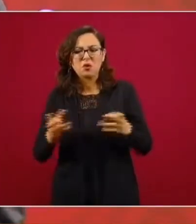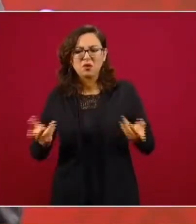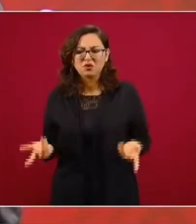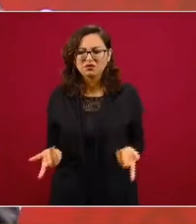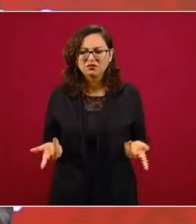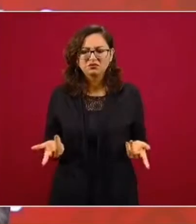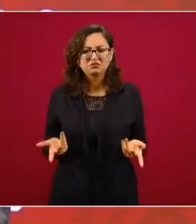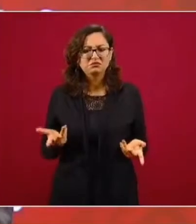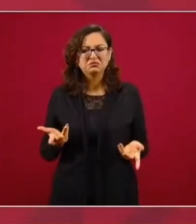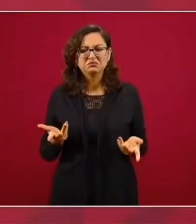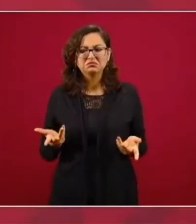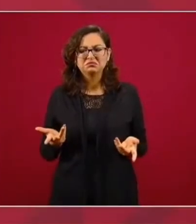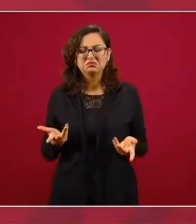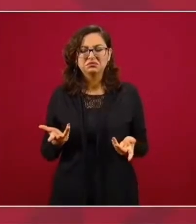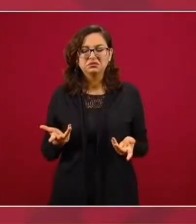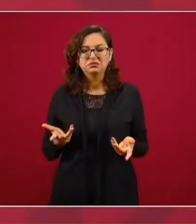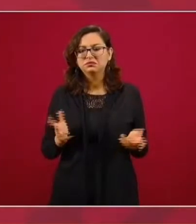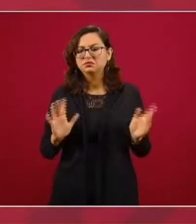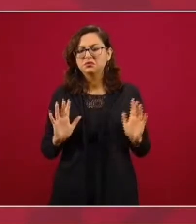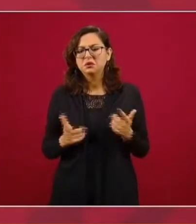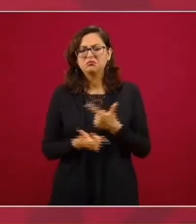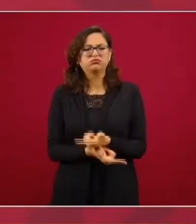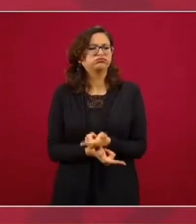sin recato,